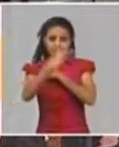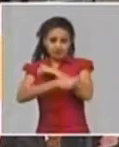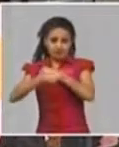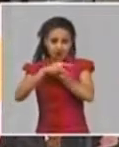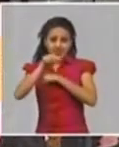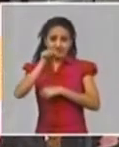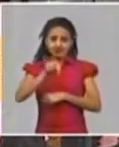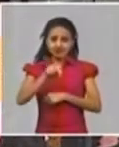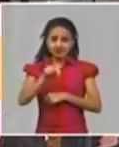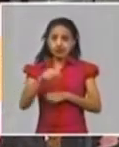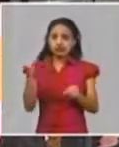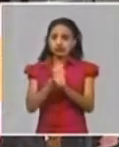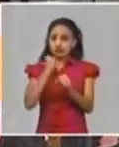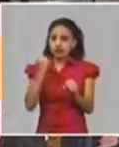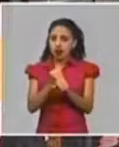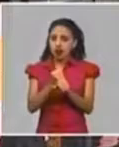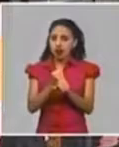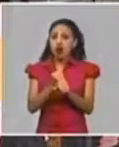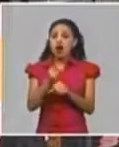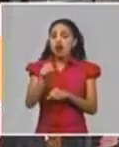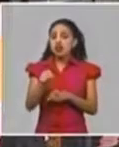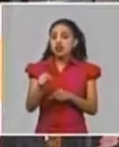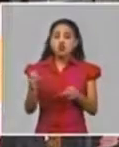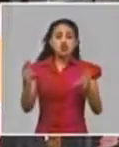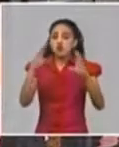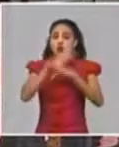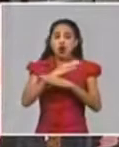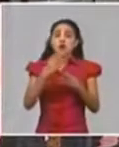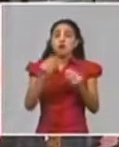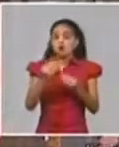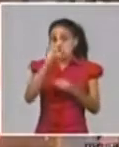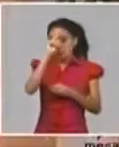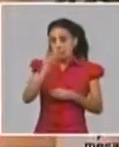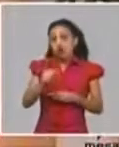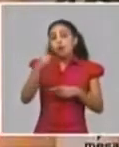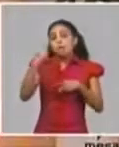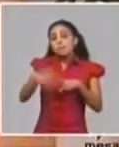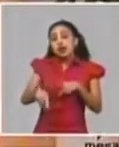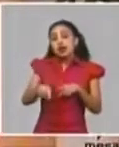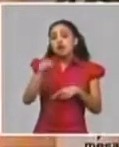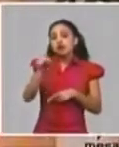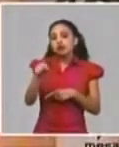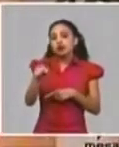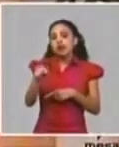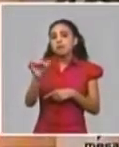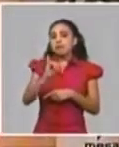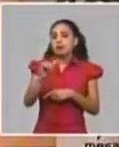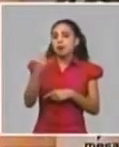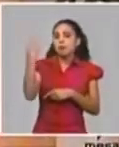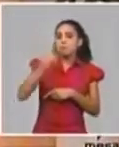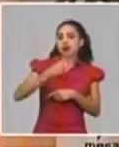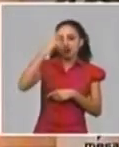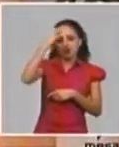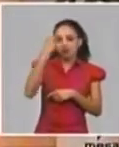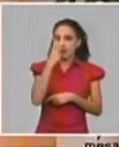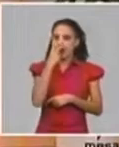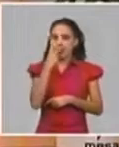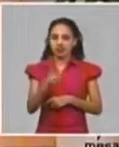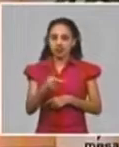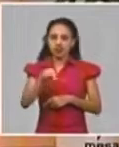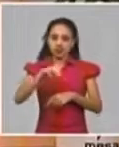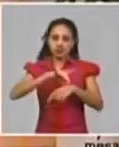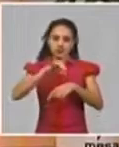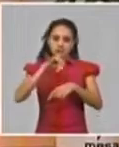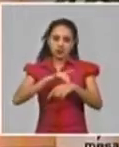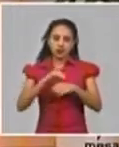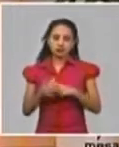Ellos no tienen refuerzo médico, pero están a disposición del gobierno para atender esta enfermedad.